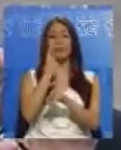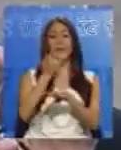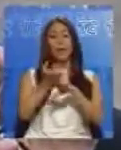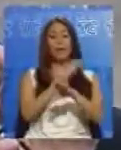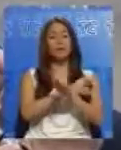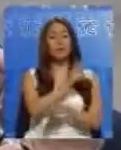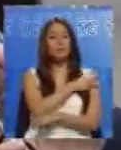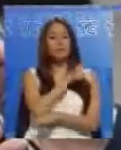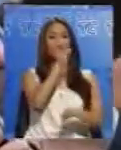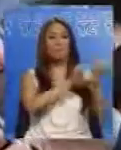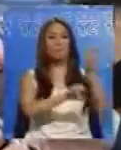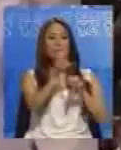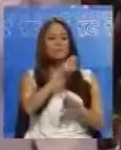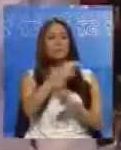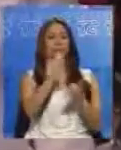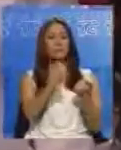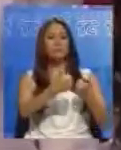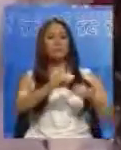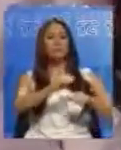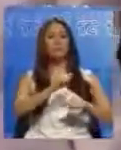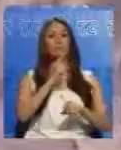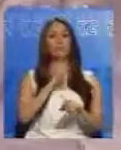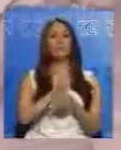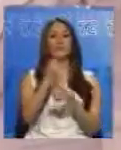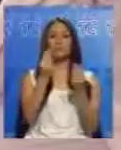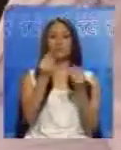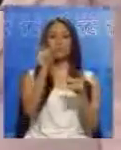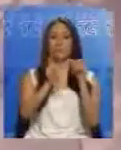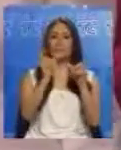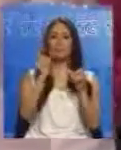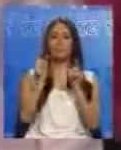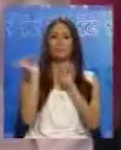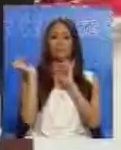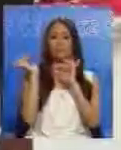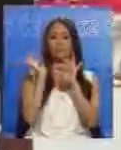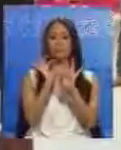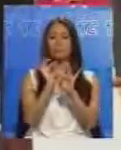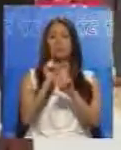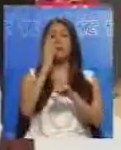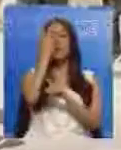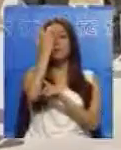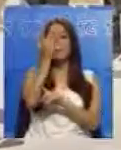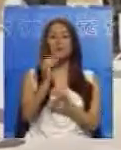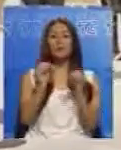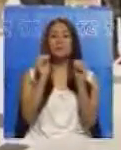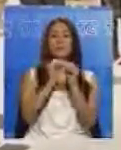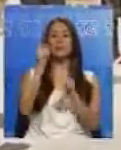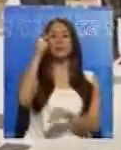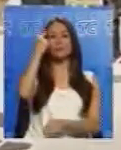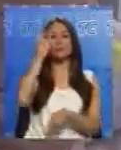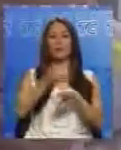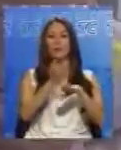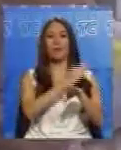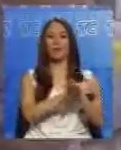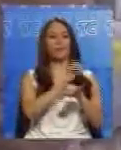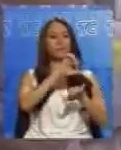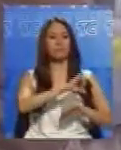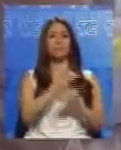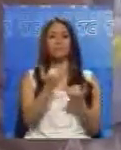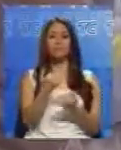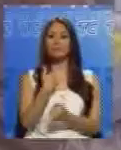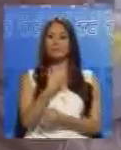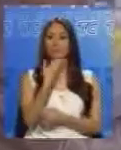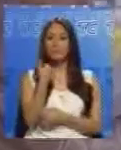a los profesores también. Parecía que muchos compartían este criterio, tomando en cuenta gobiernos anteriores. Rodrigo